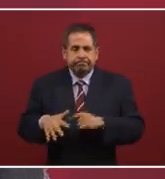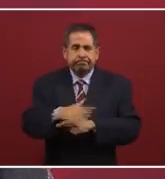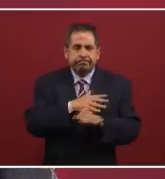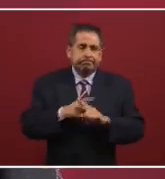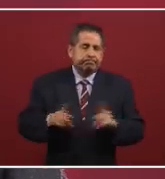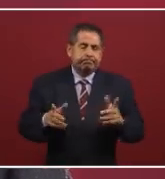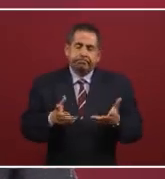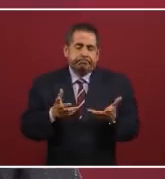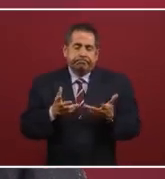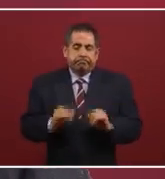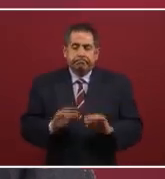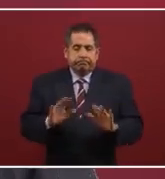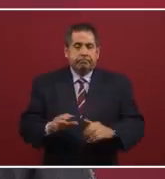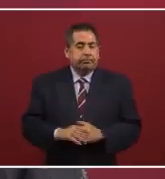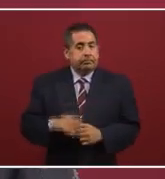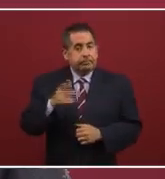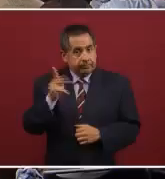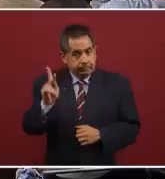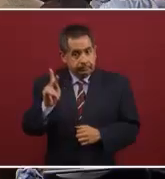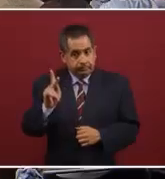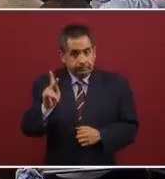Así es esto, ¿no? Pero